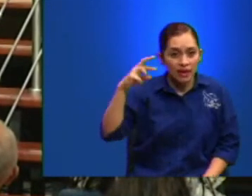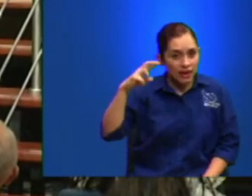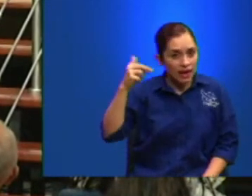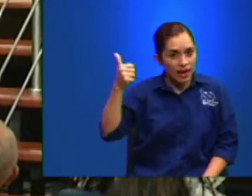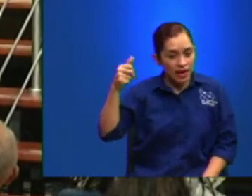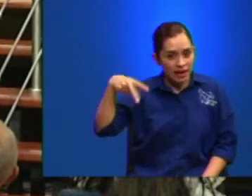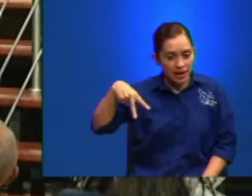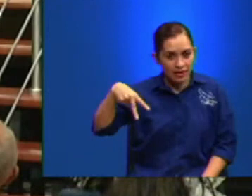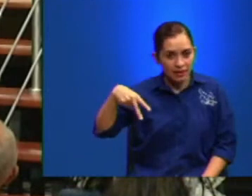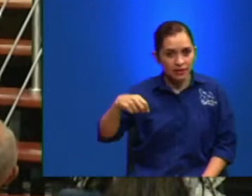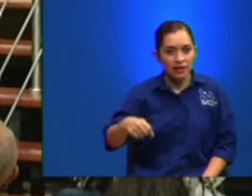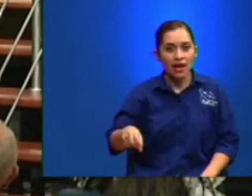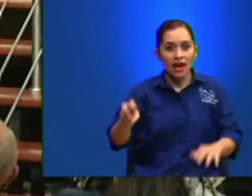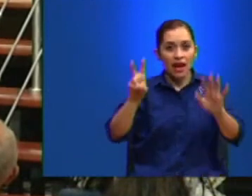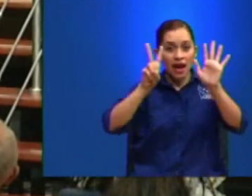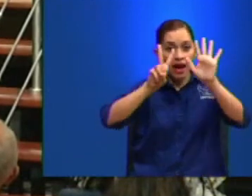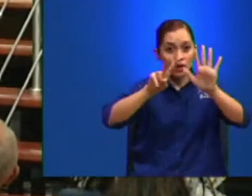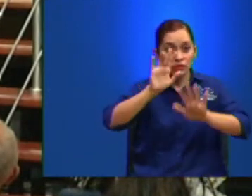suma